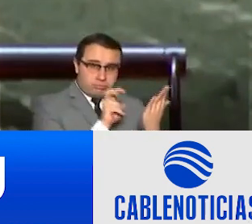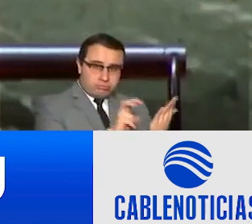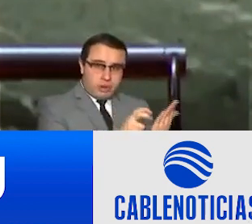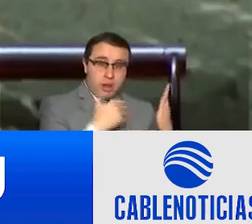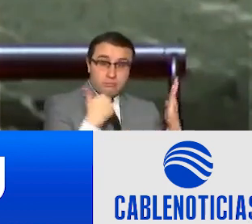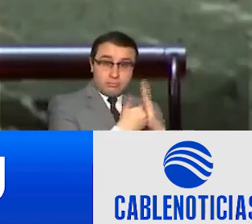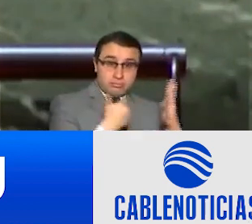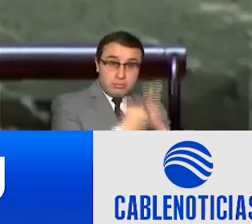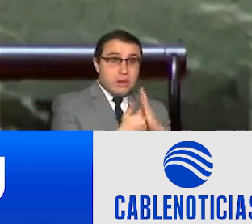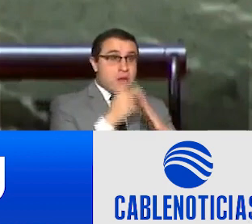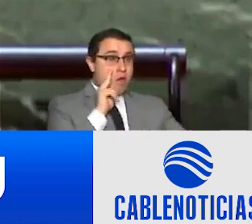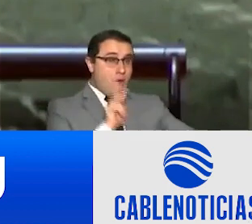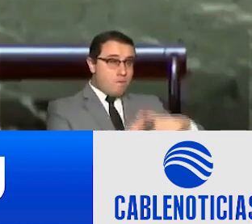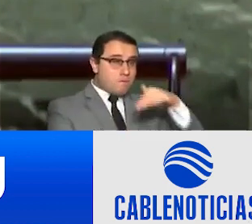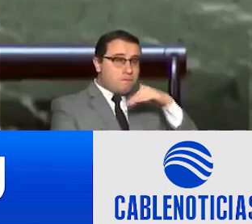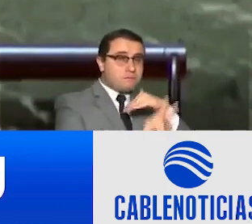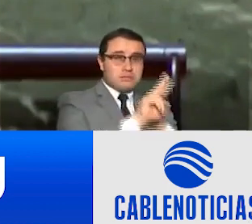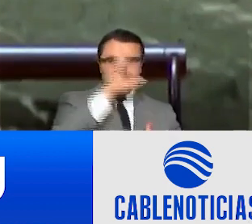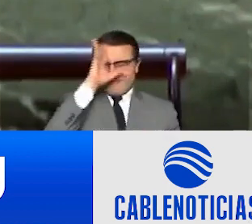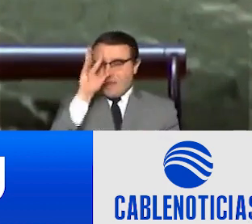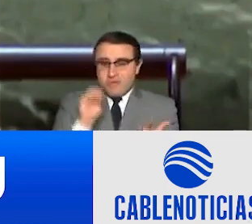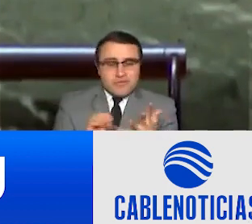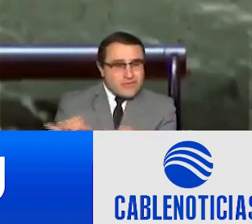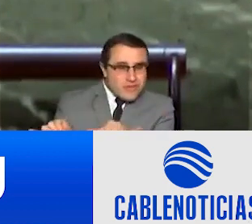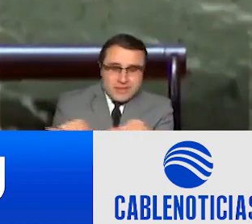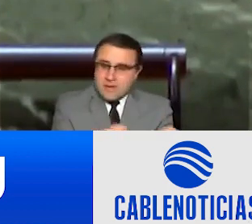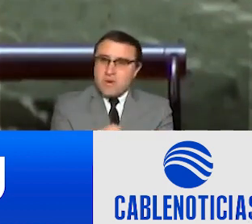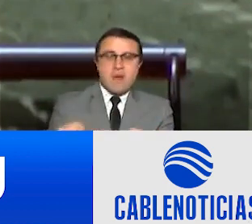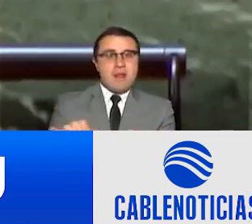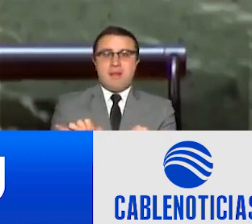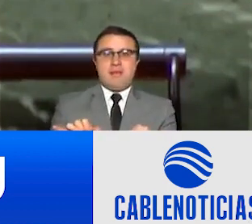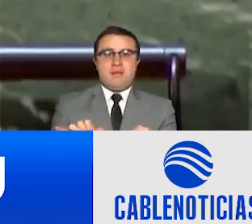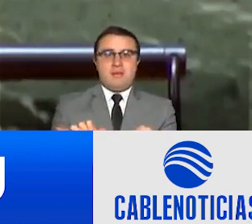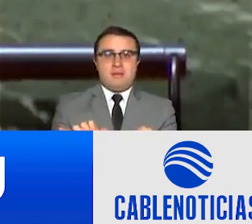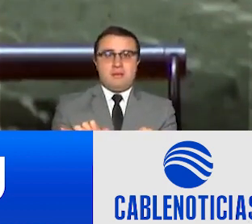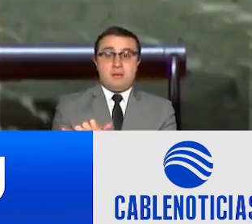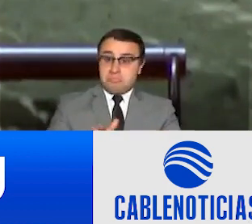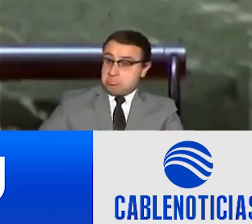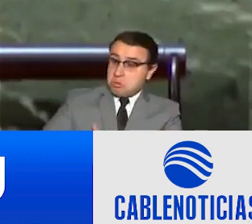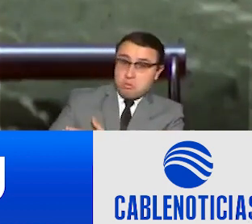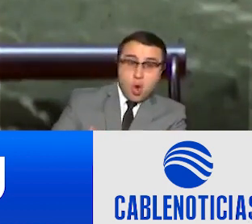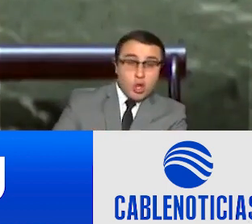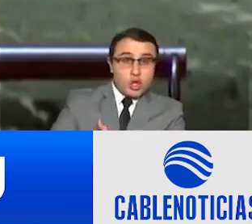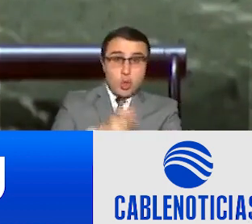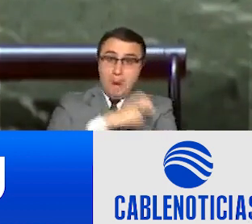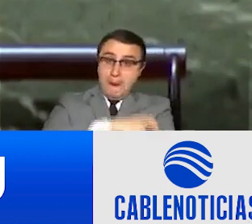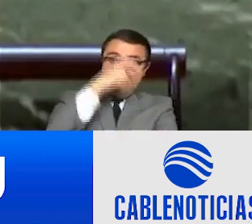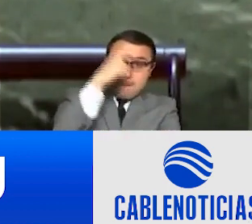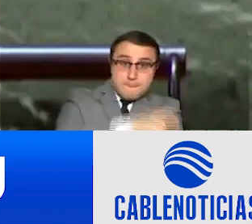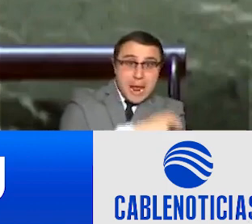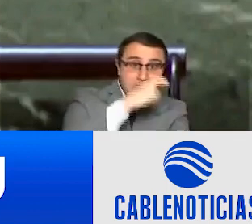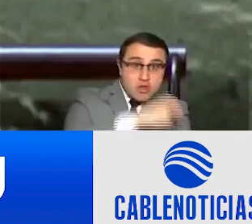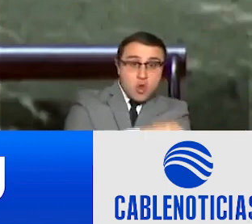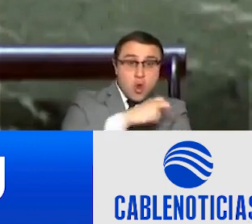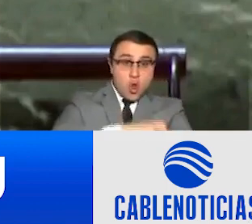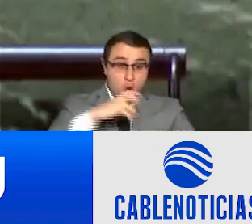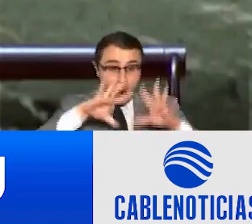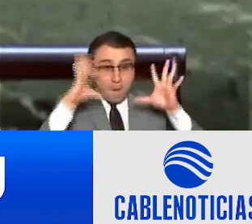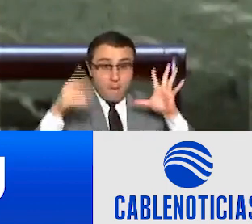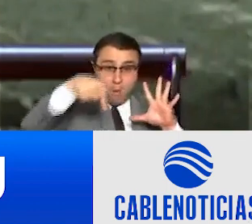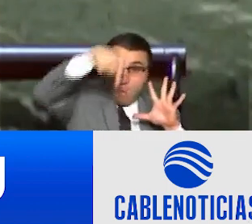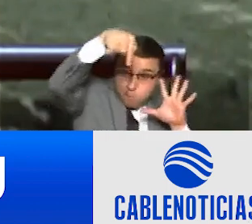y occidental, la conclusión es la misma. Si se saca el petróleo del seno de la